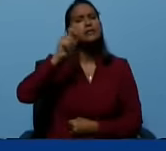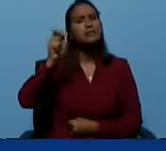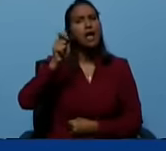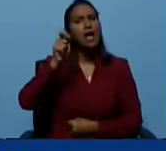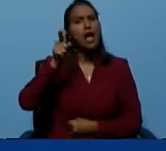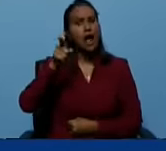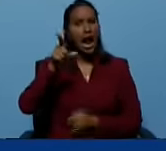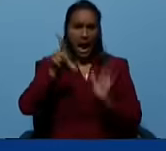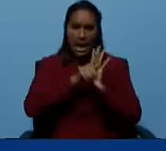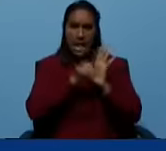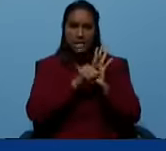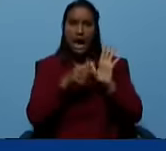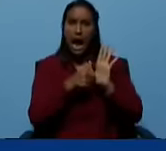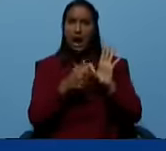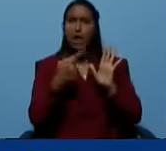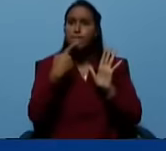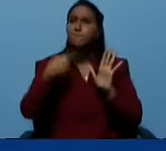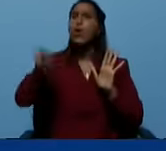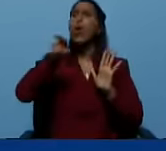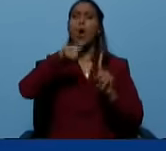República.